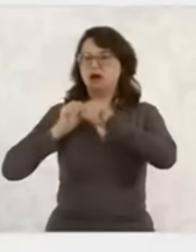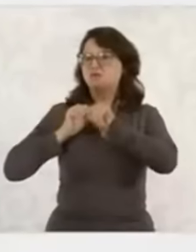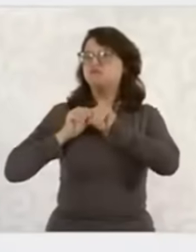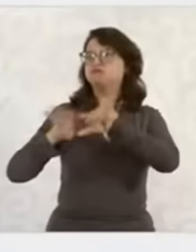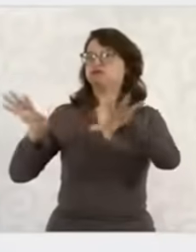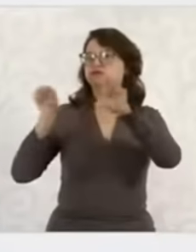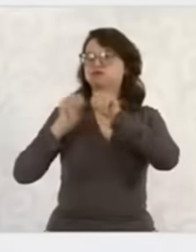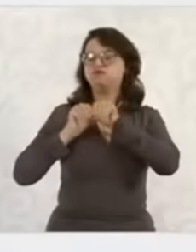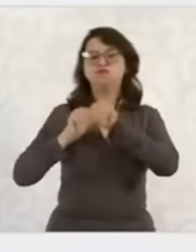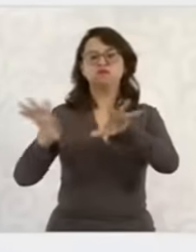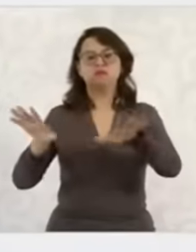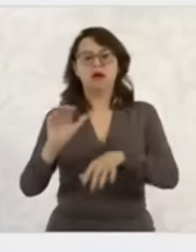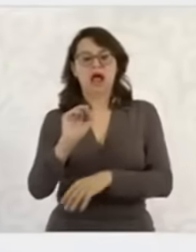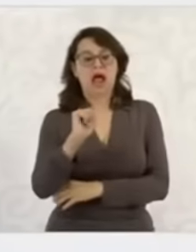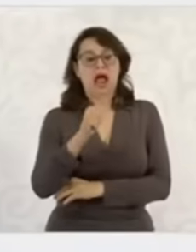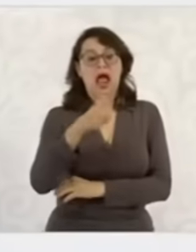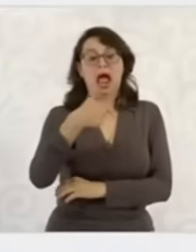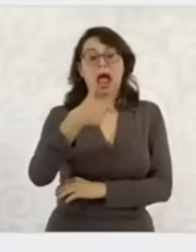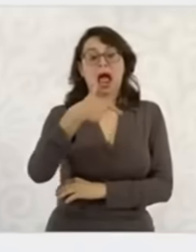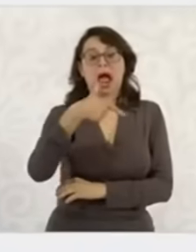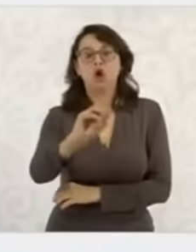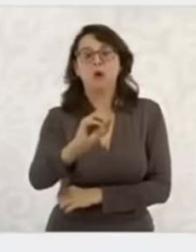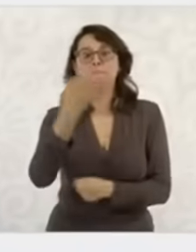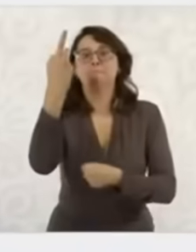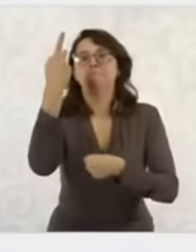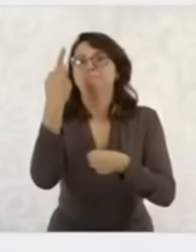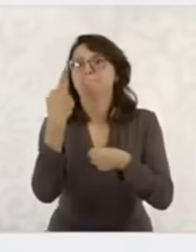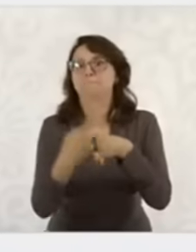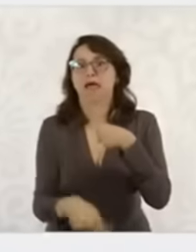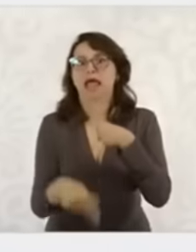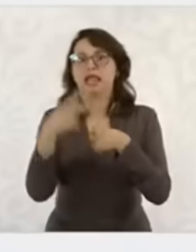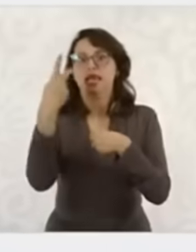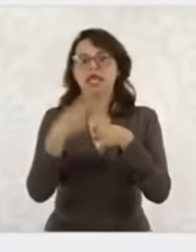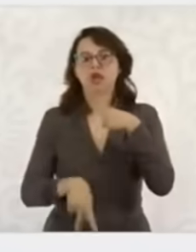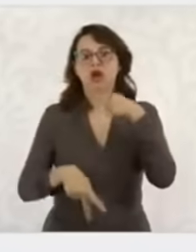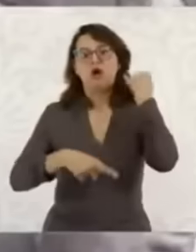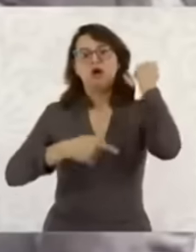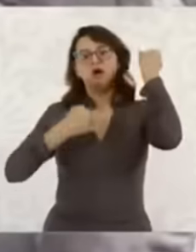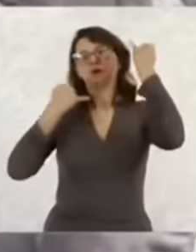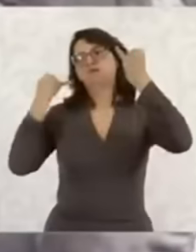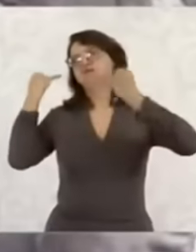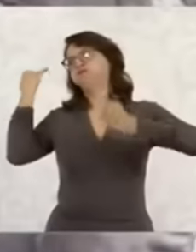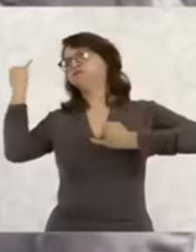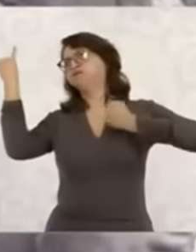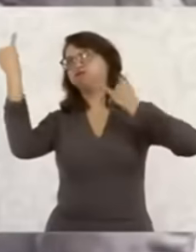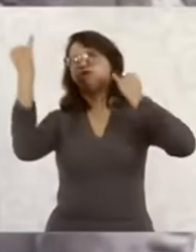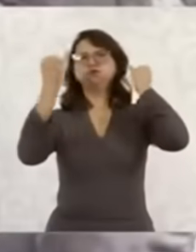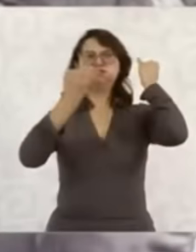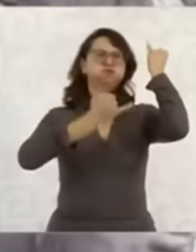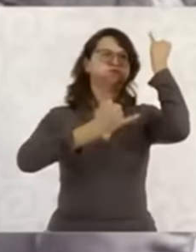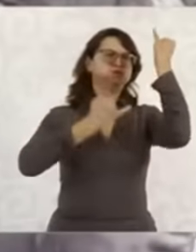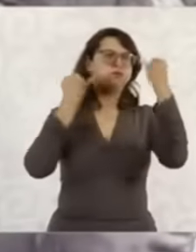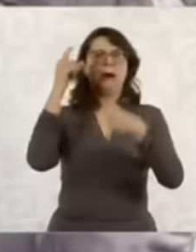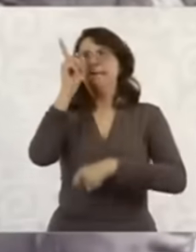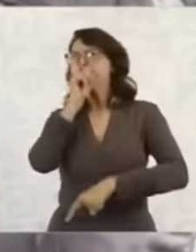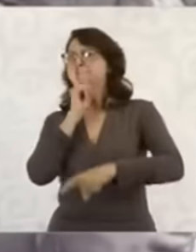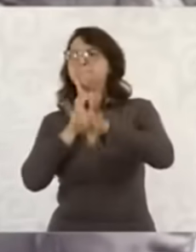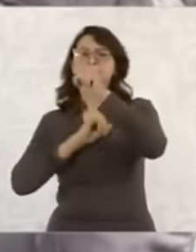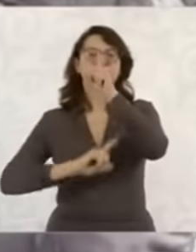Andrés Manuel López Obrador, un peligro para México, con mentiras, como muchas de las de ahora.